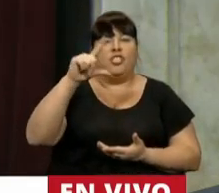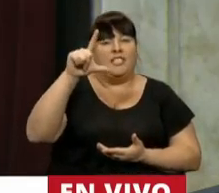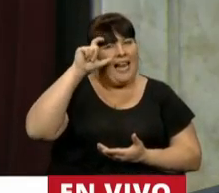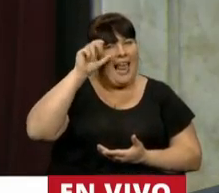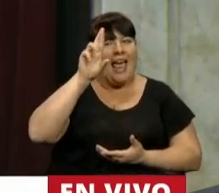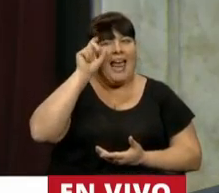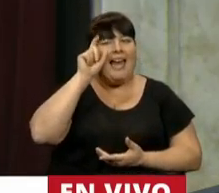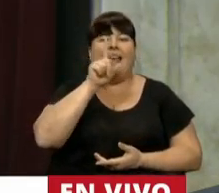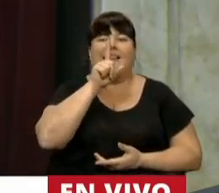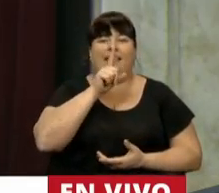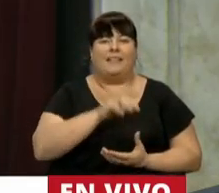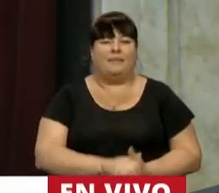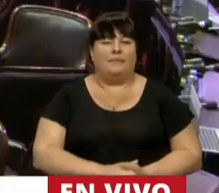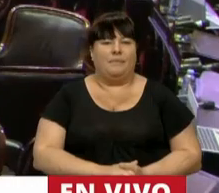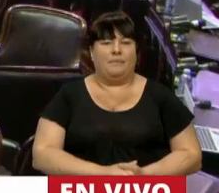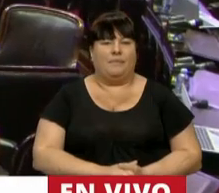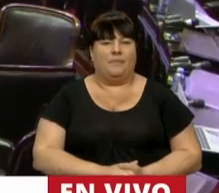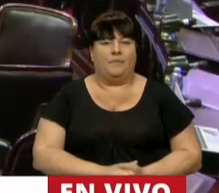Schleret.